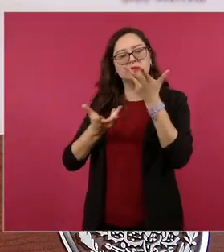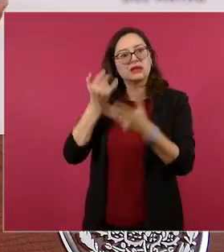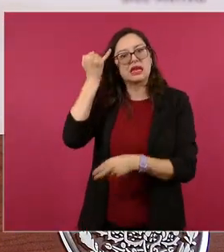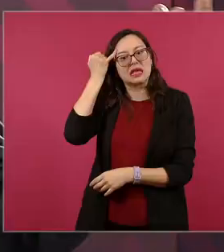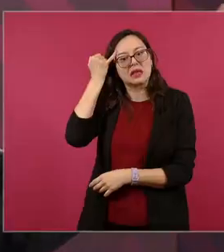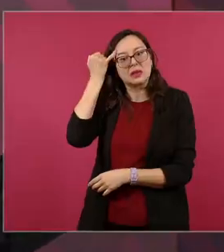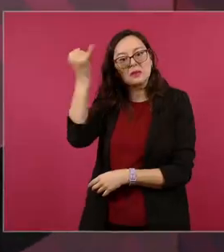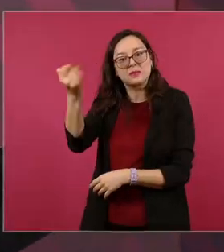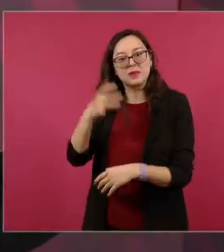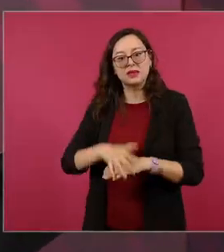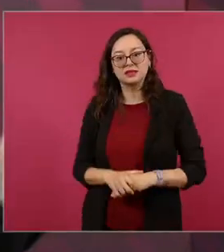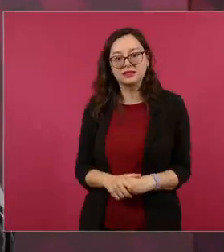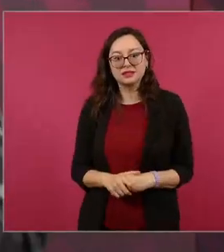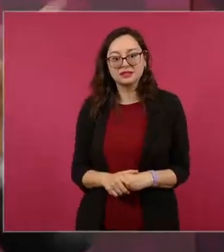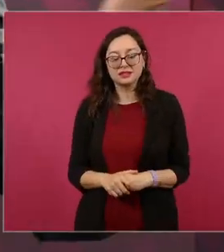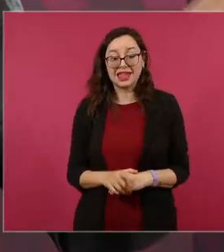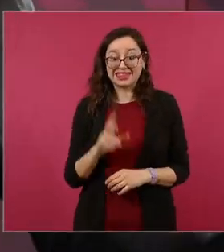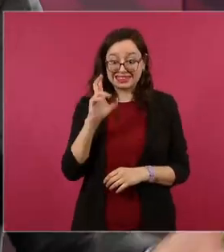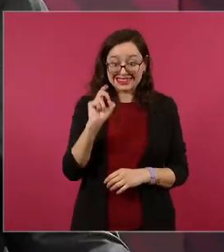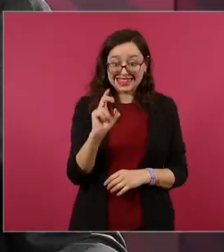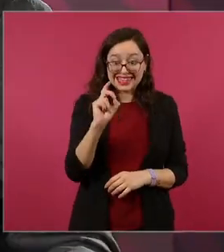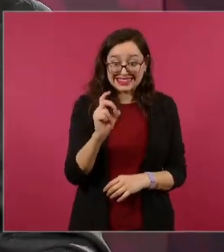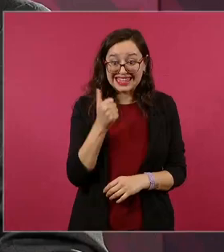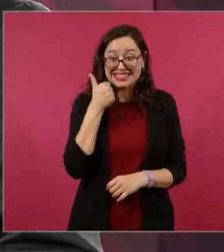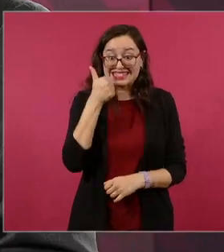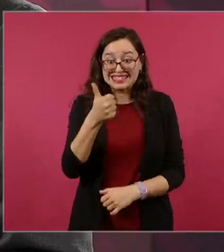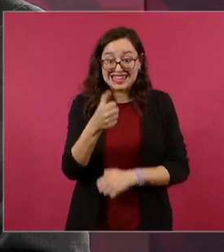Se sorprenden, ¿de dónde